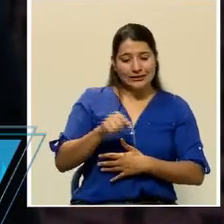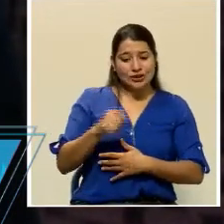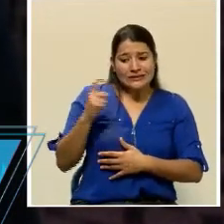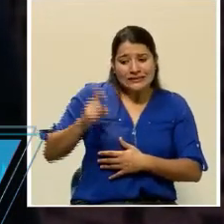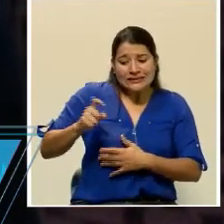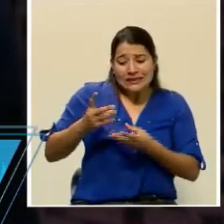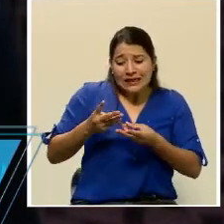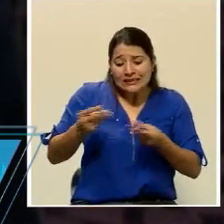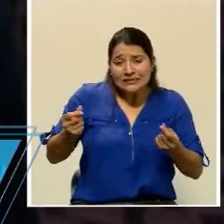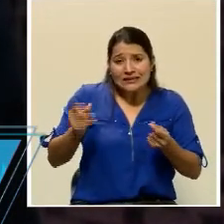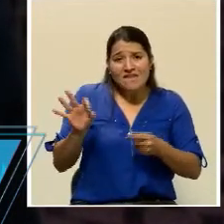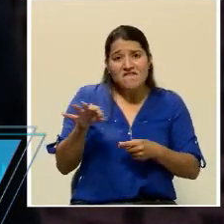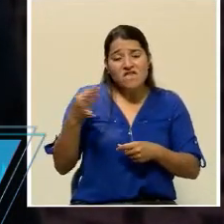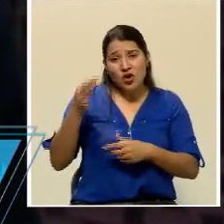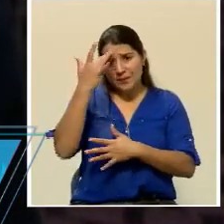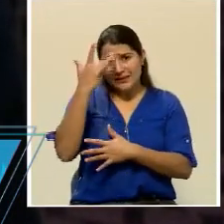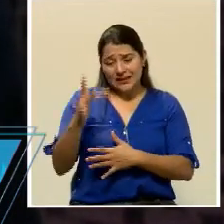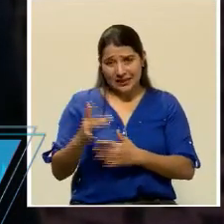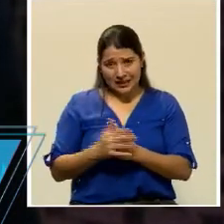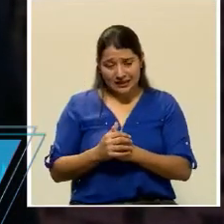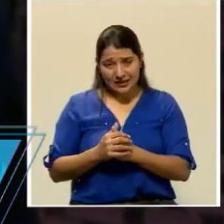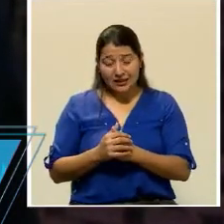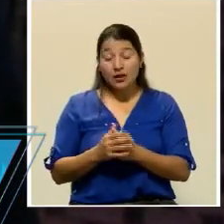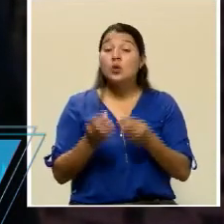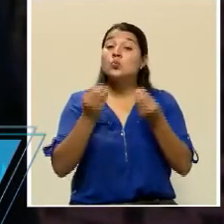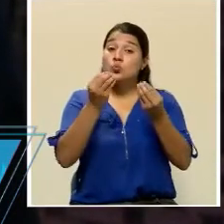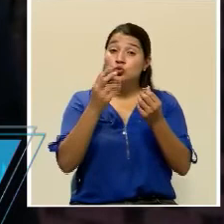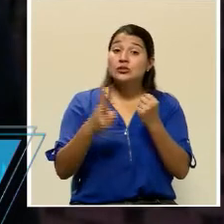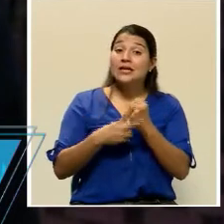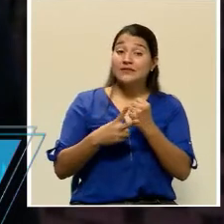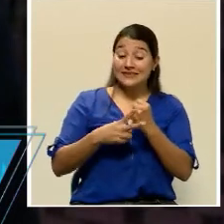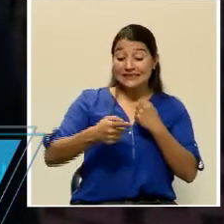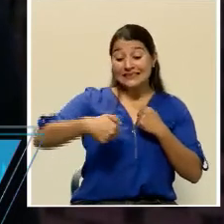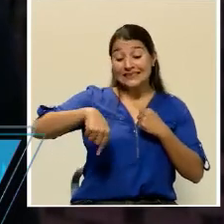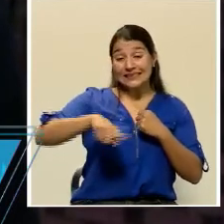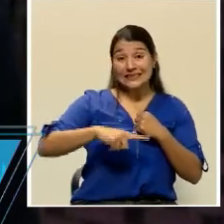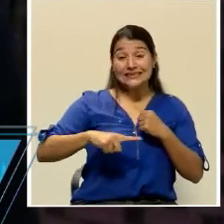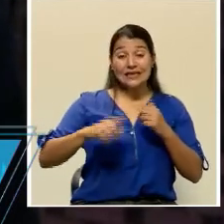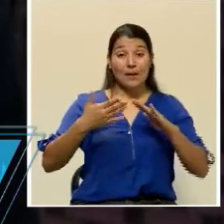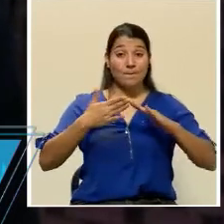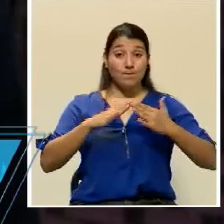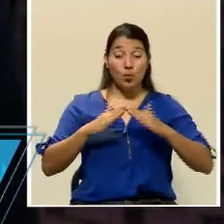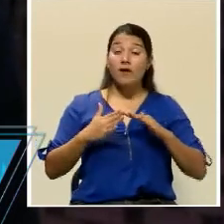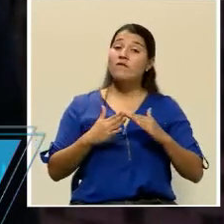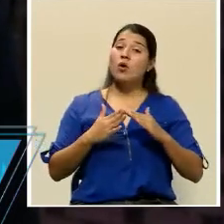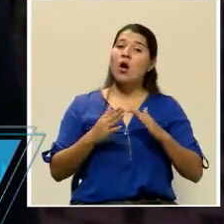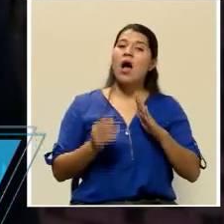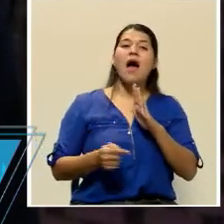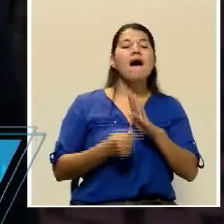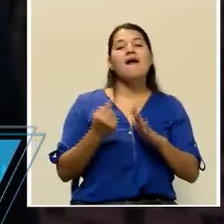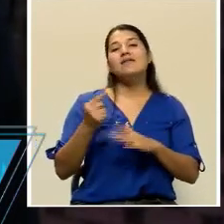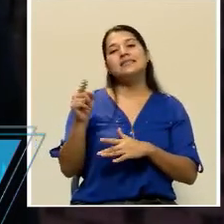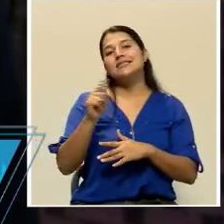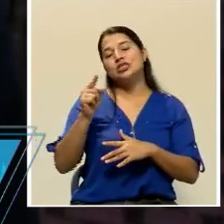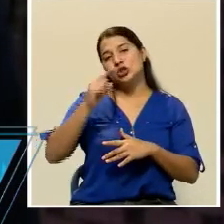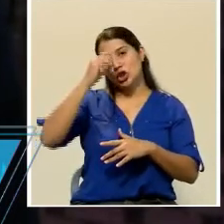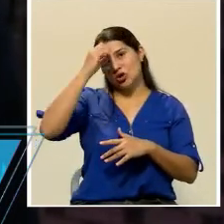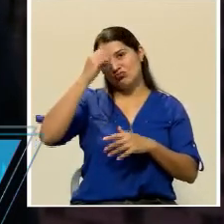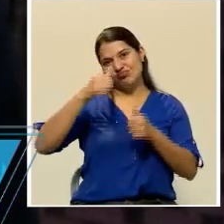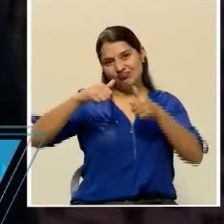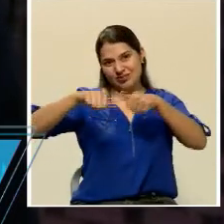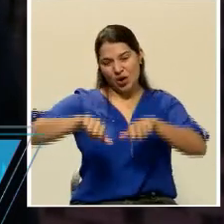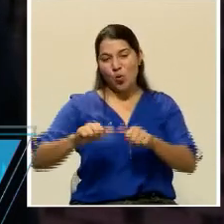Incluso muchas veces, aunque una buena parte de esa ciudadanía no comparta la dirección, porque